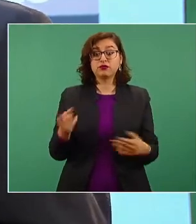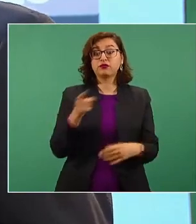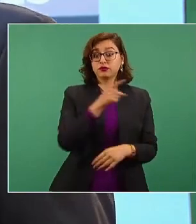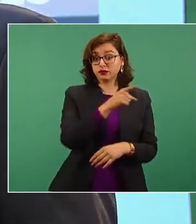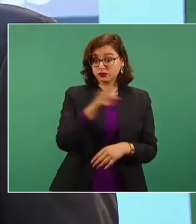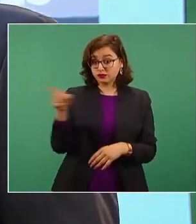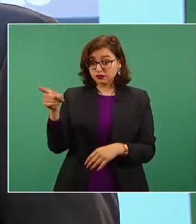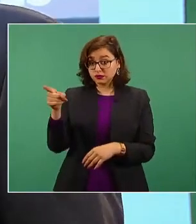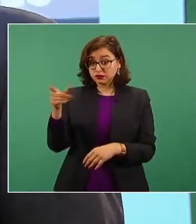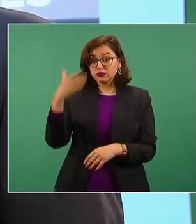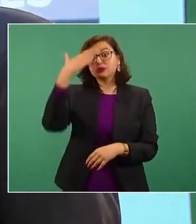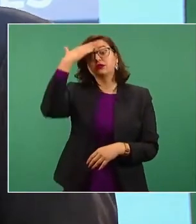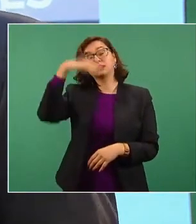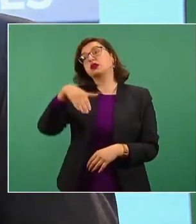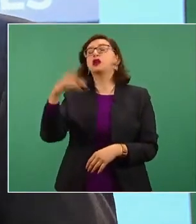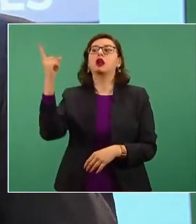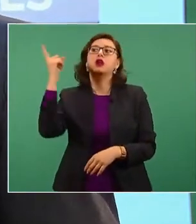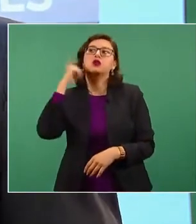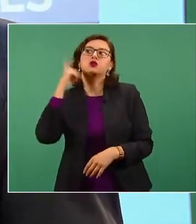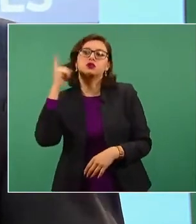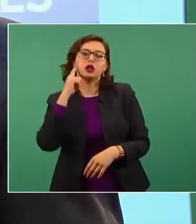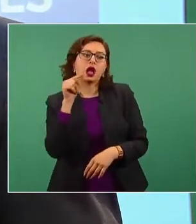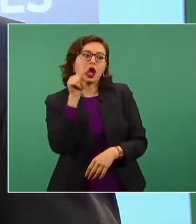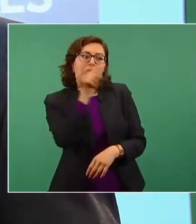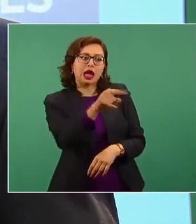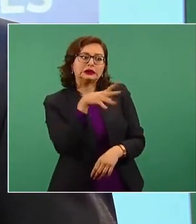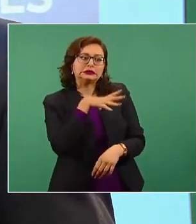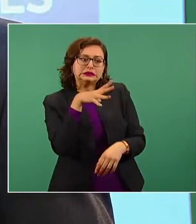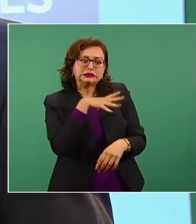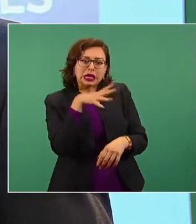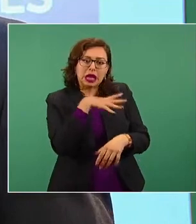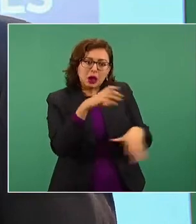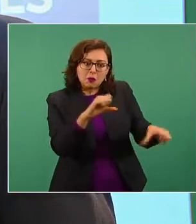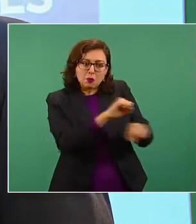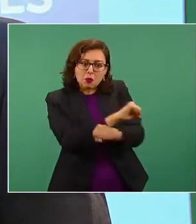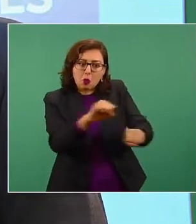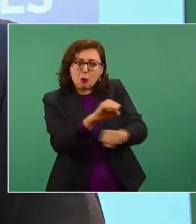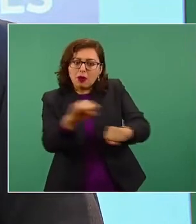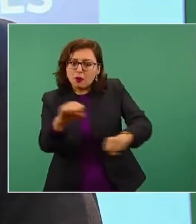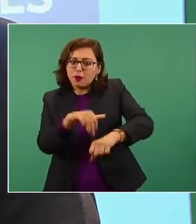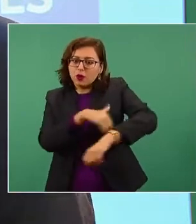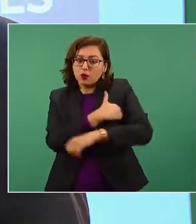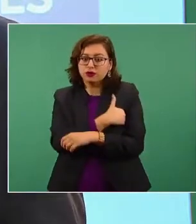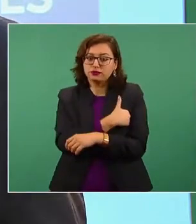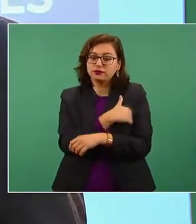para actos de violencia, que informe y que